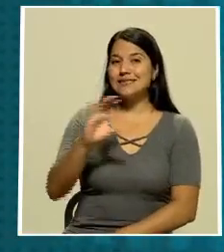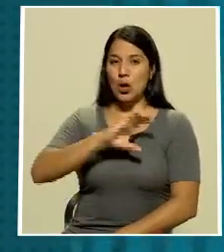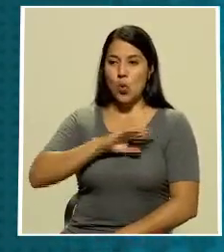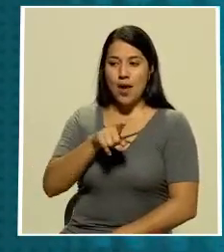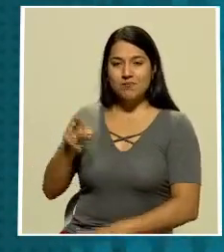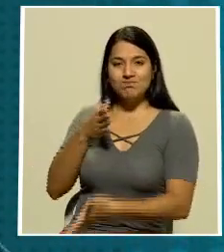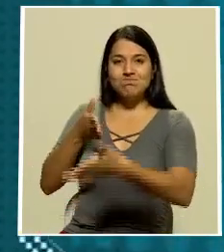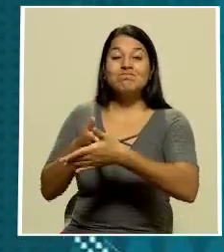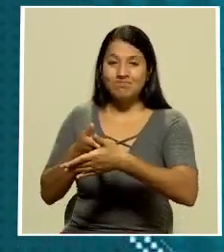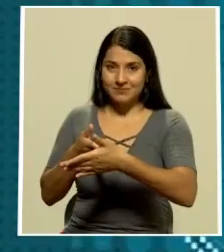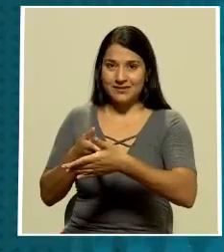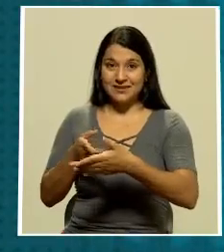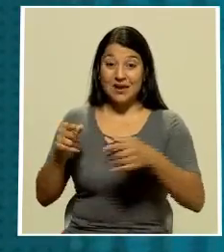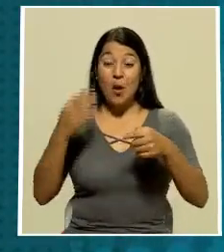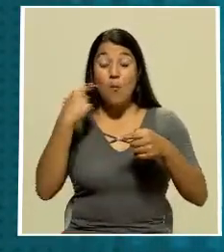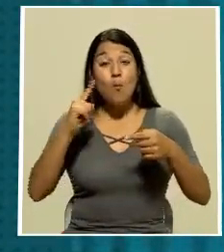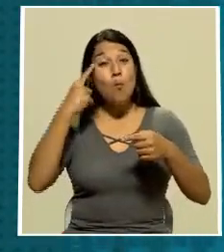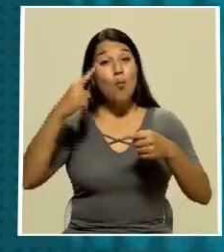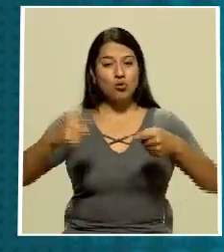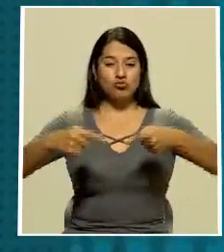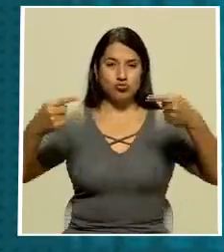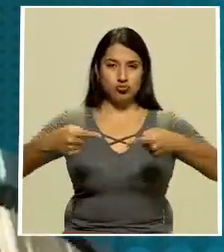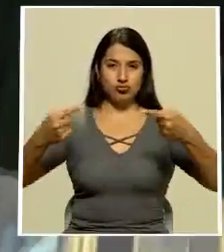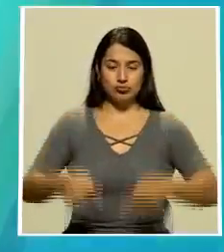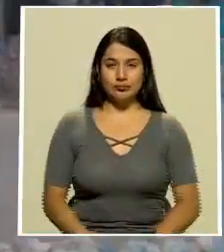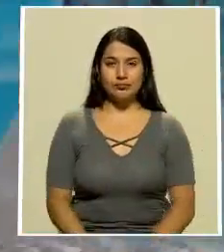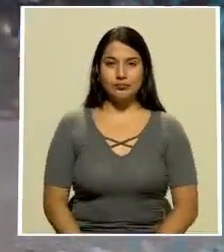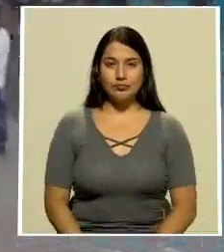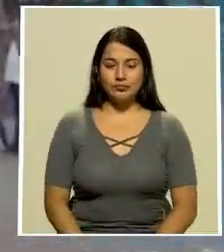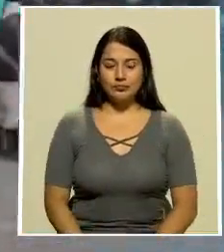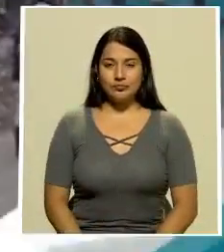policías heridos entre los enfrentamientos con manifestantes.